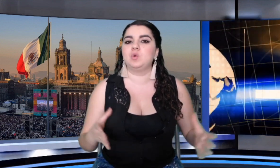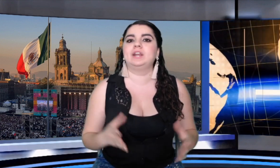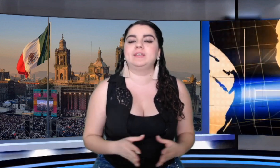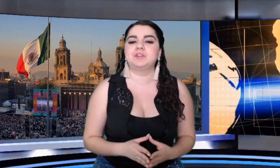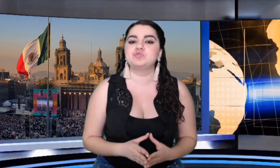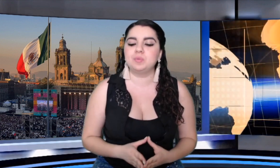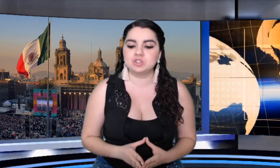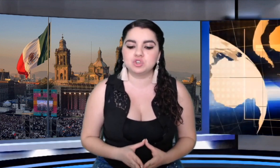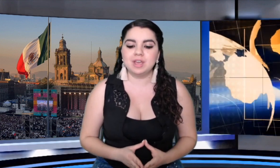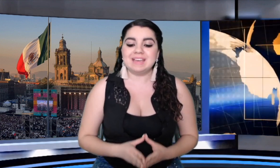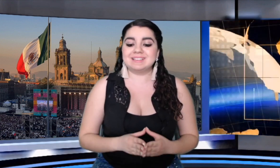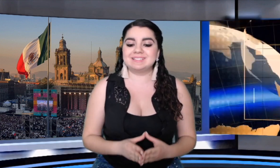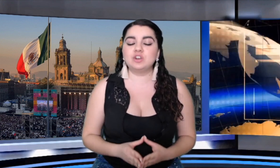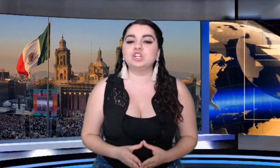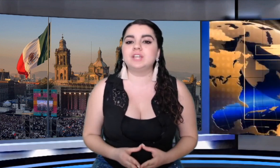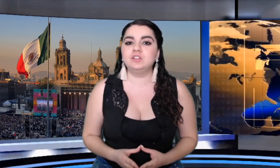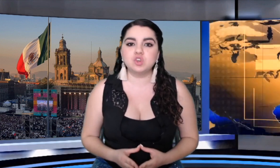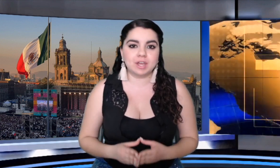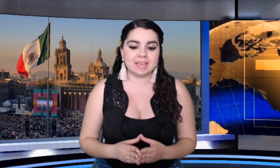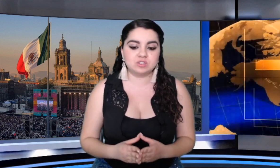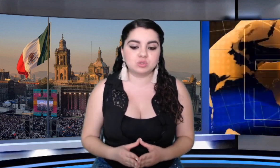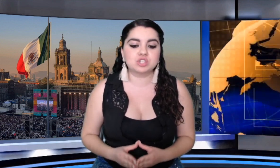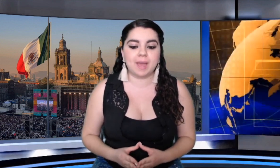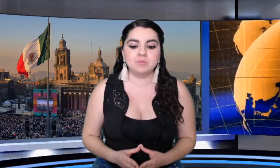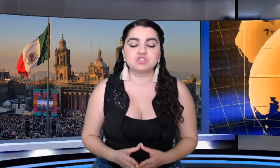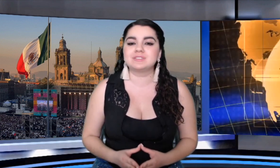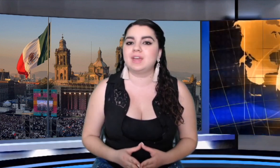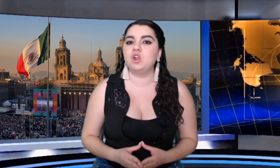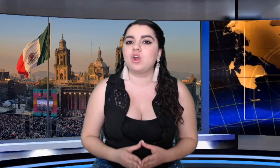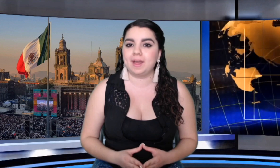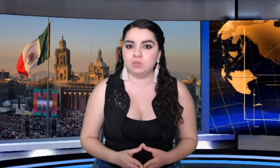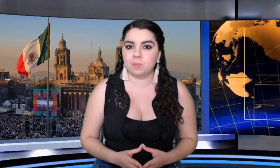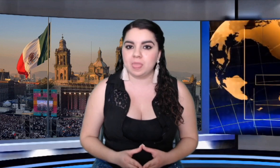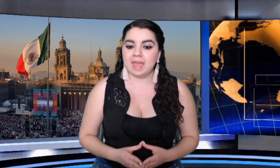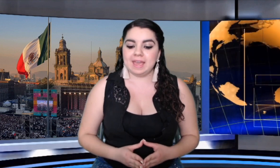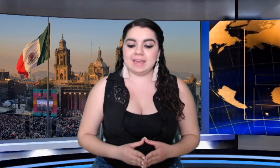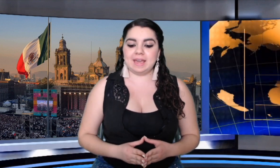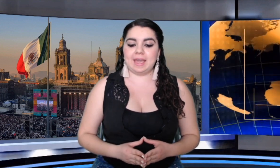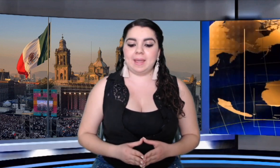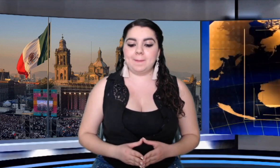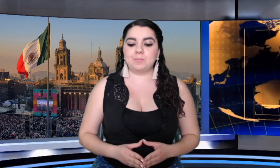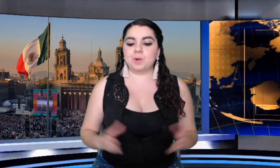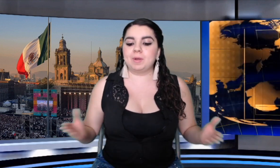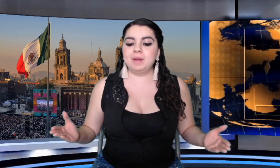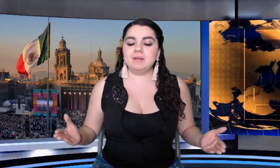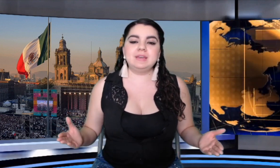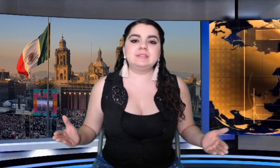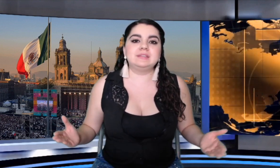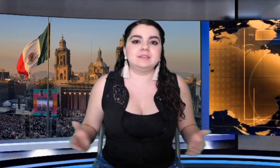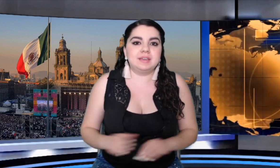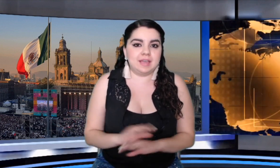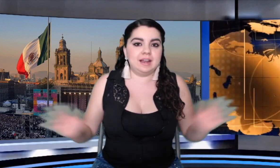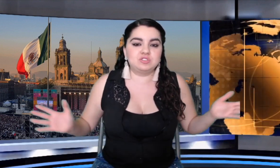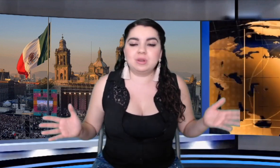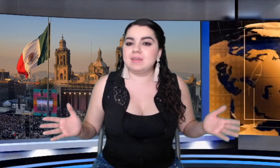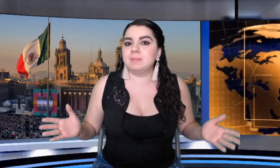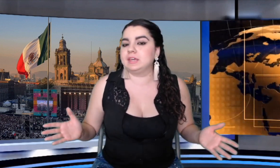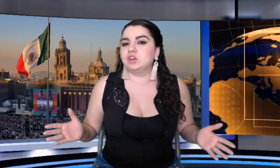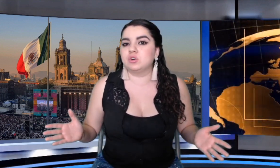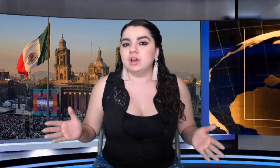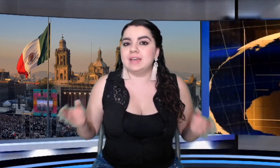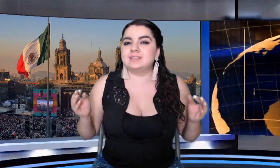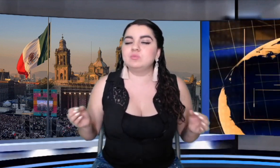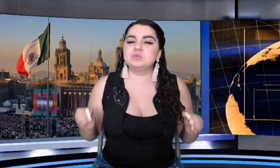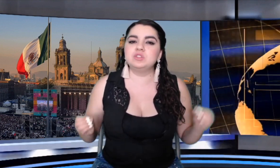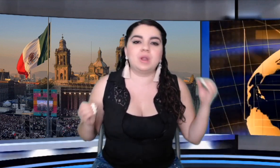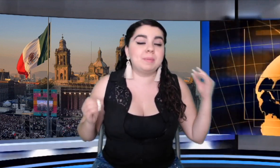que la cuarta transformación se está notando, que estos cambios se están logrando y que por primera vez en la historia de